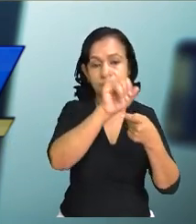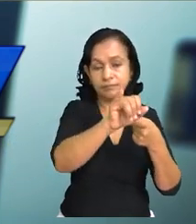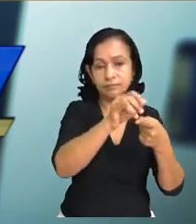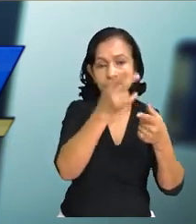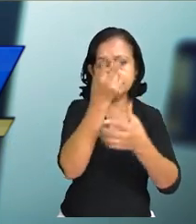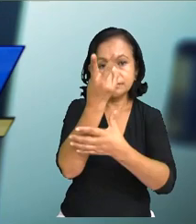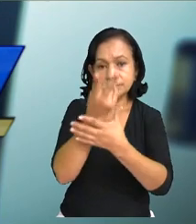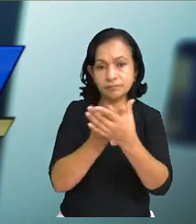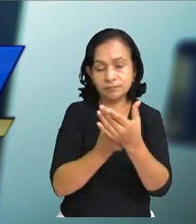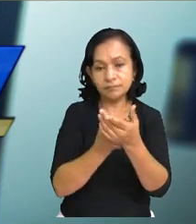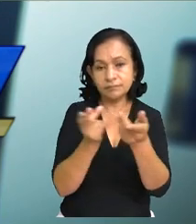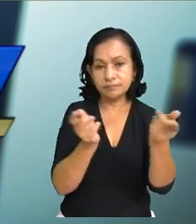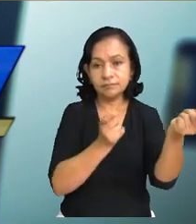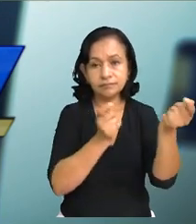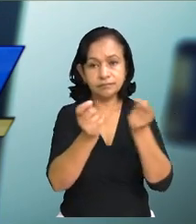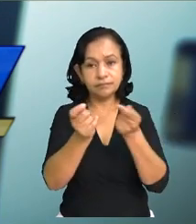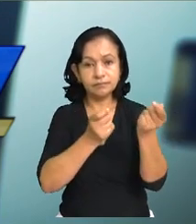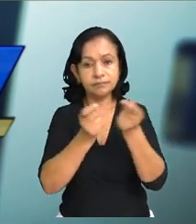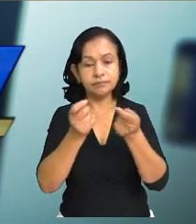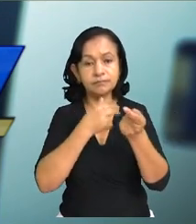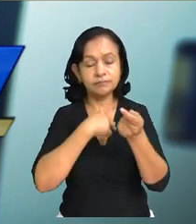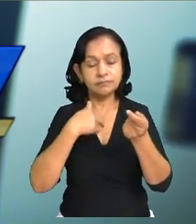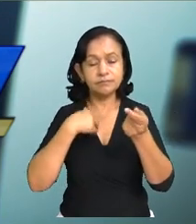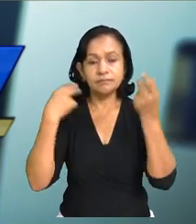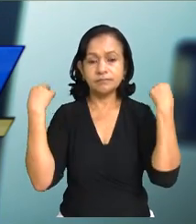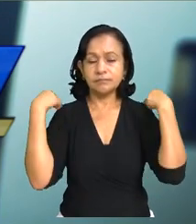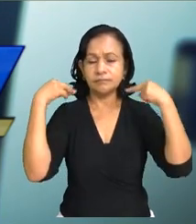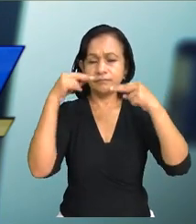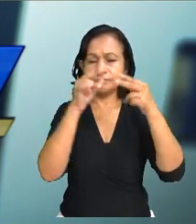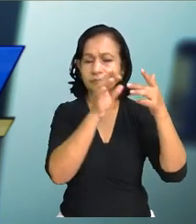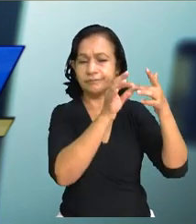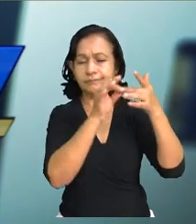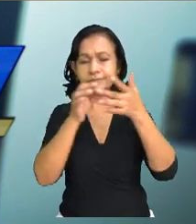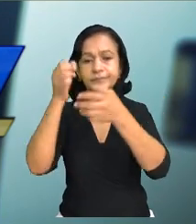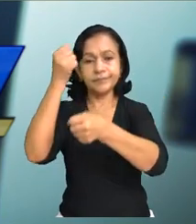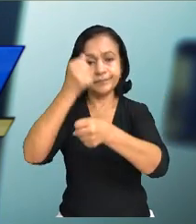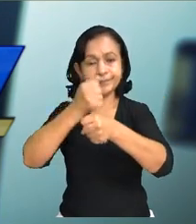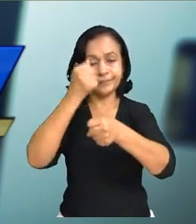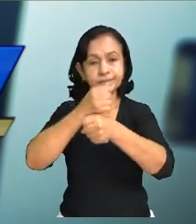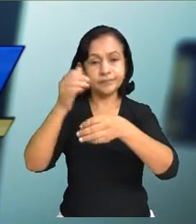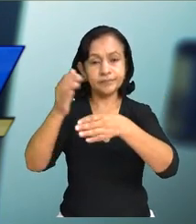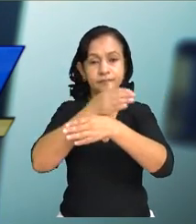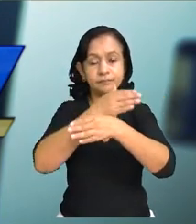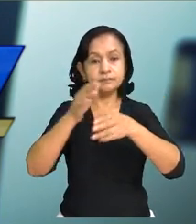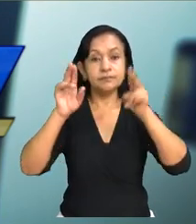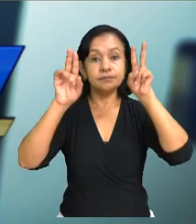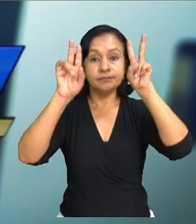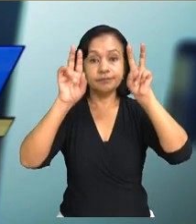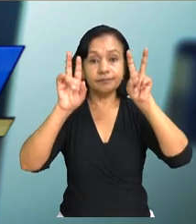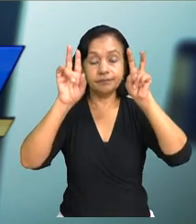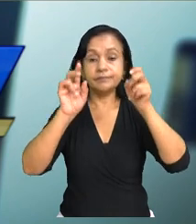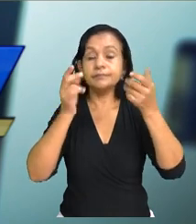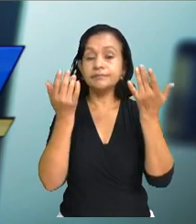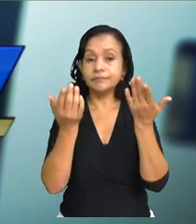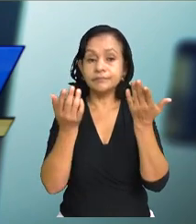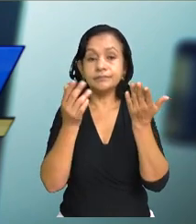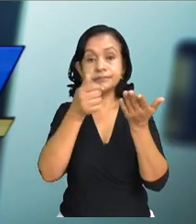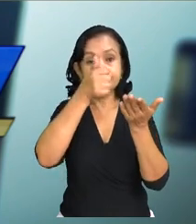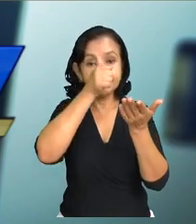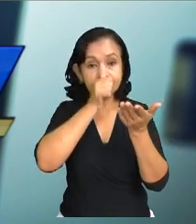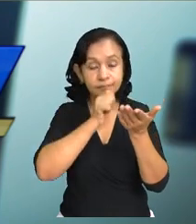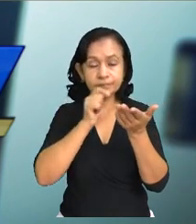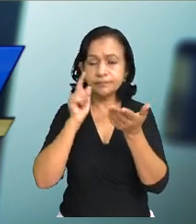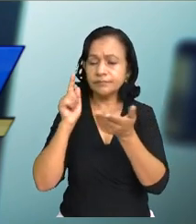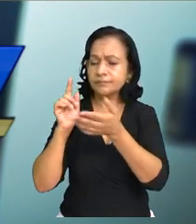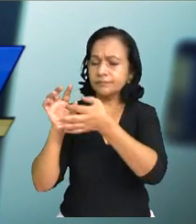que vamos a decir, hablar, produce profesionales que trabajan en diferentes ámbitos, pero también tienen que ver con agua. Entonces, todo eso,